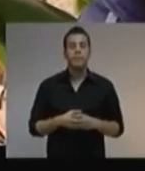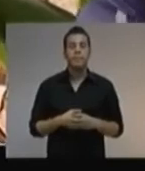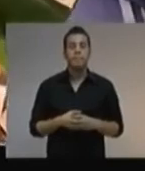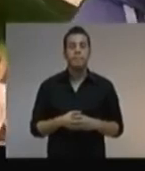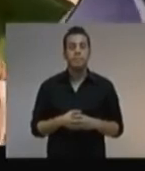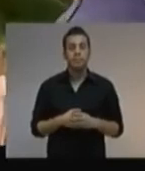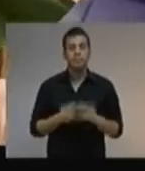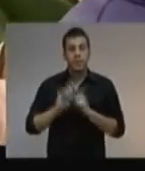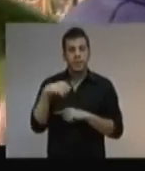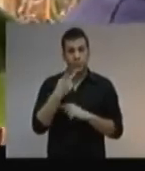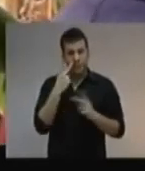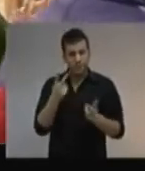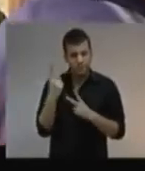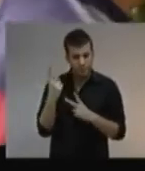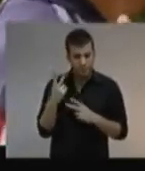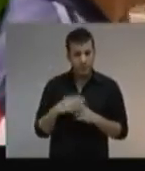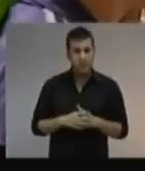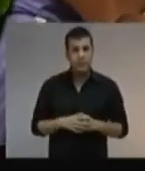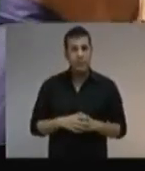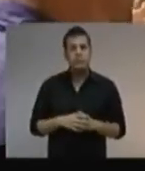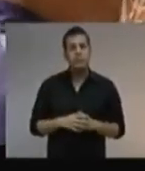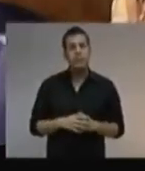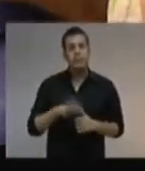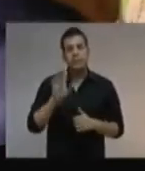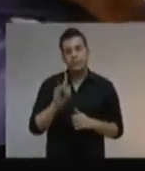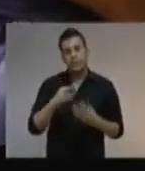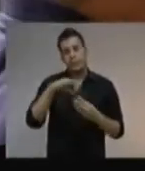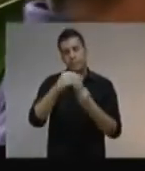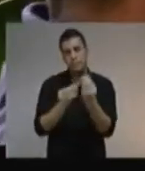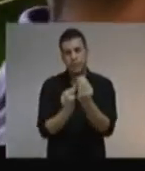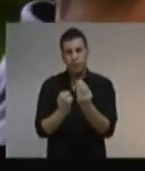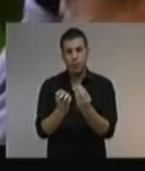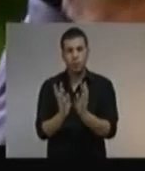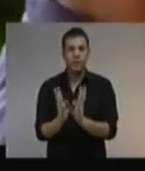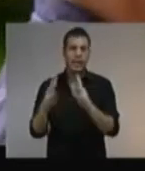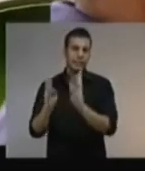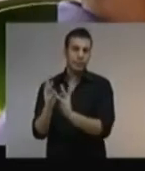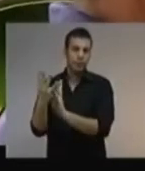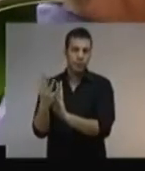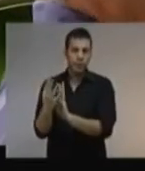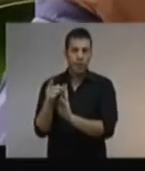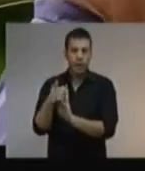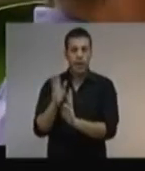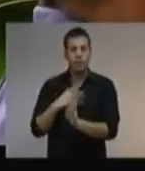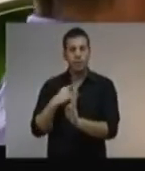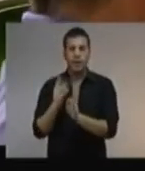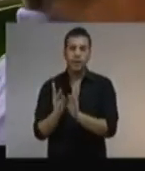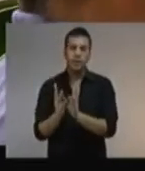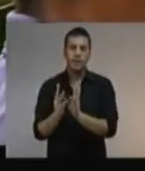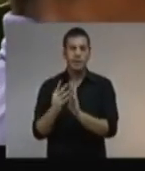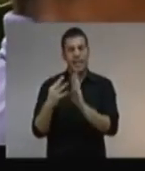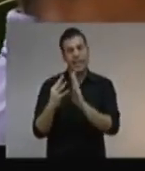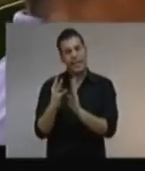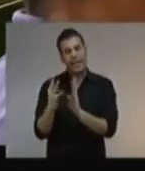tendríamos lo que tenemos aquí detrás, precisamente, ¿verdad? Pues aquí tendríamos ahora un racinito que está medio engranado, lo llamamos, medio engranado,